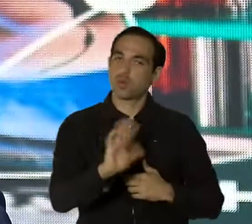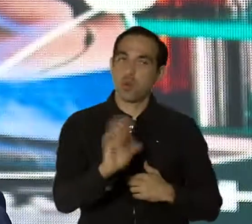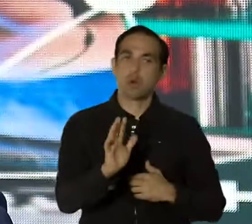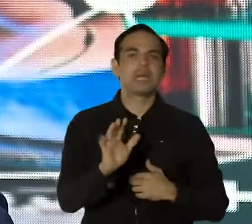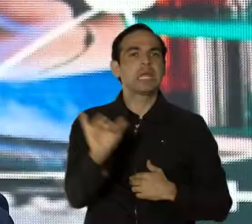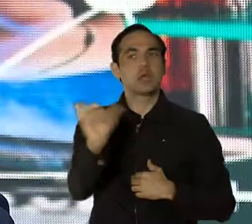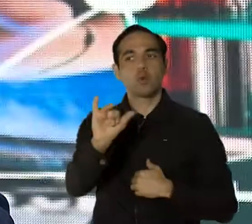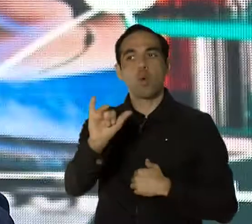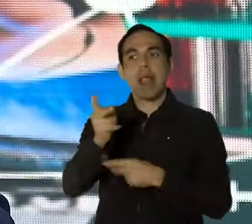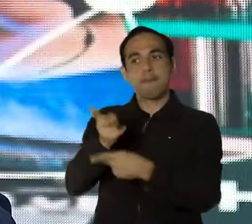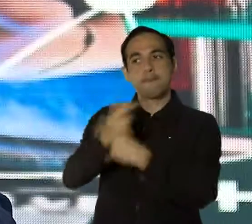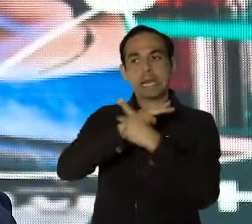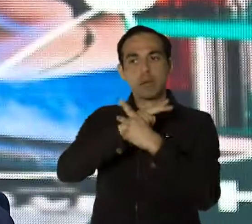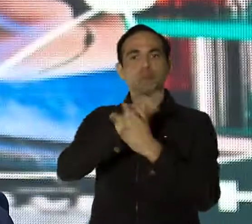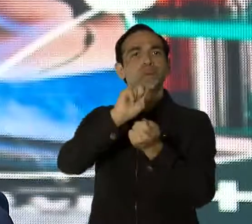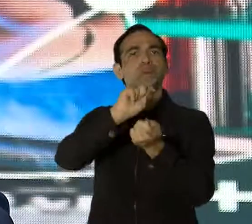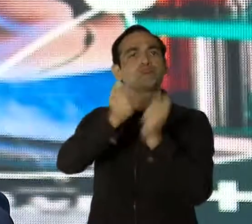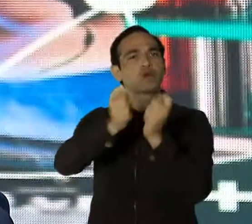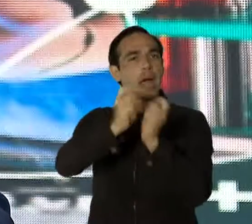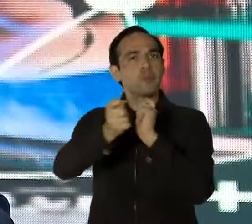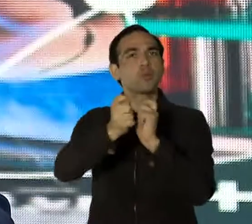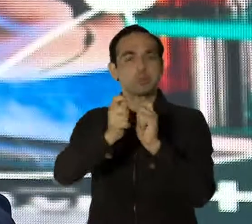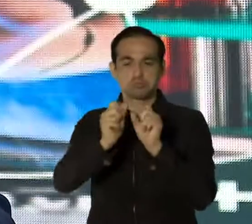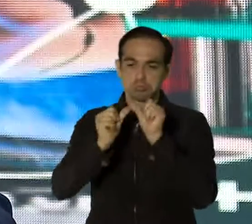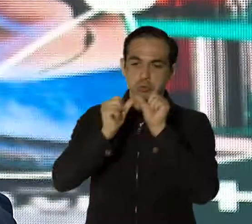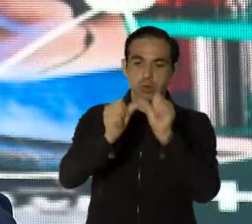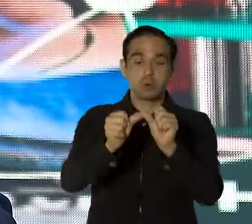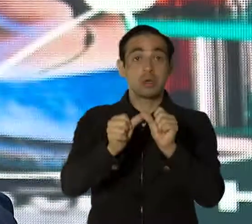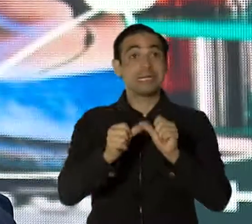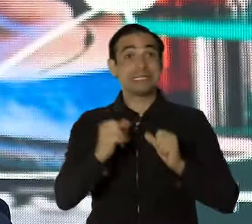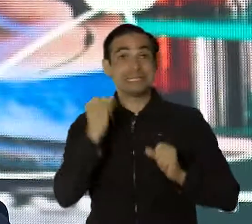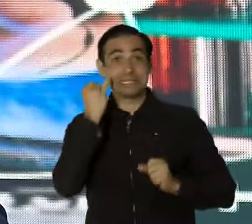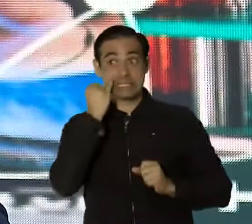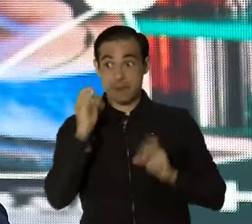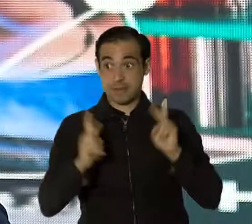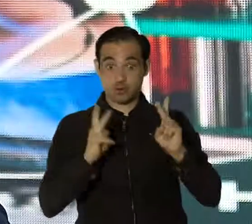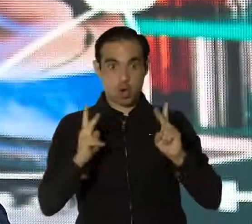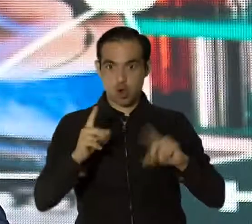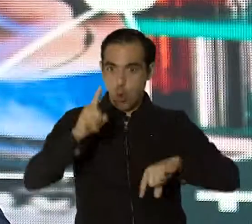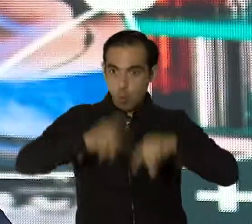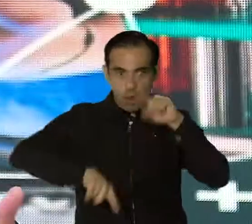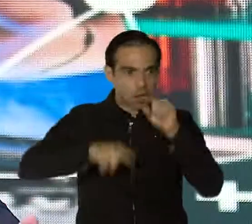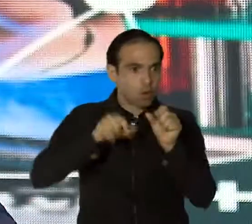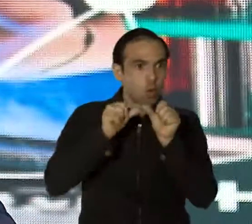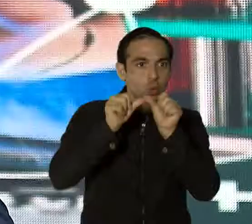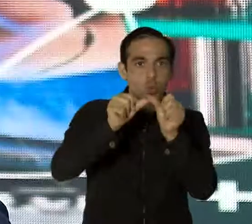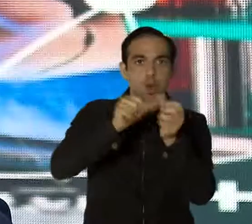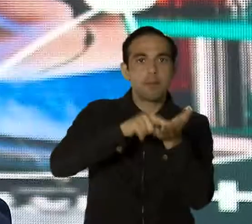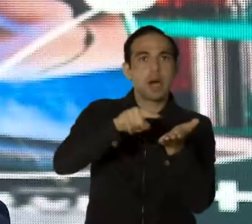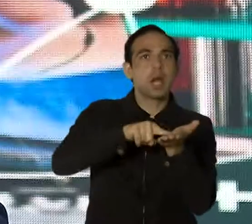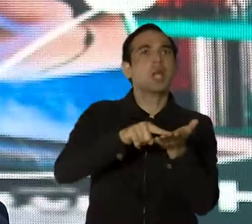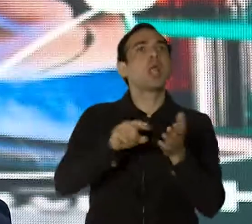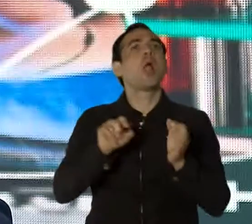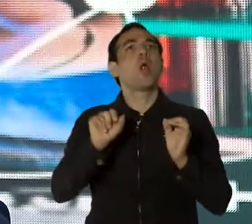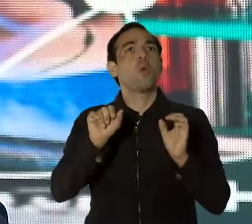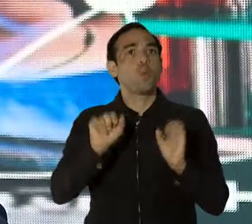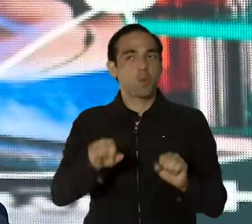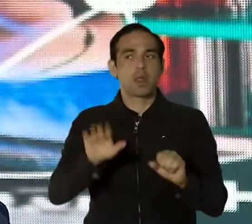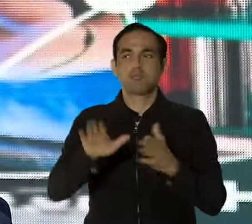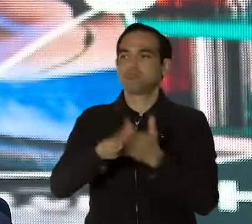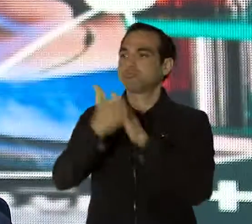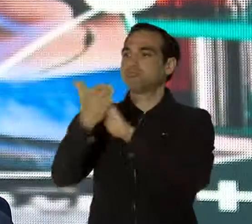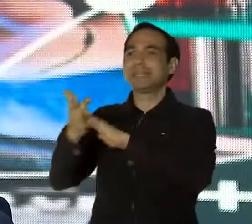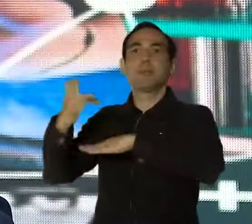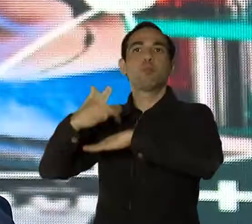esas personas que no les interesa o que no pueden sustentar esa propiedad, pues esas se van a hacer disponibles en el mercado, que